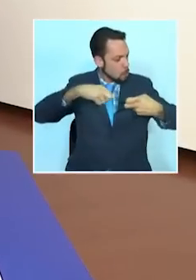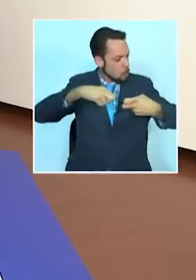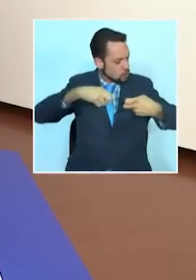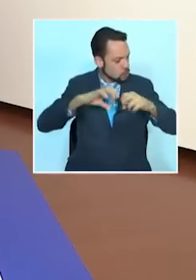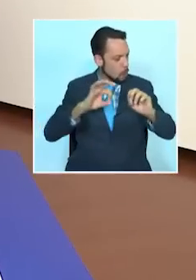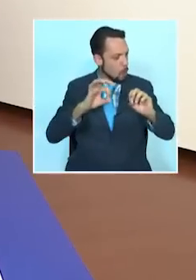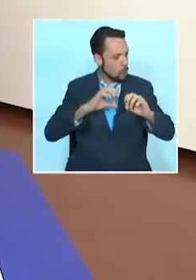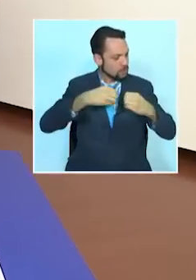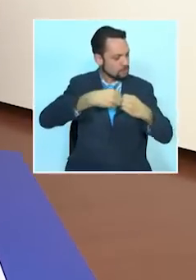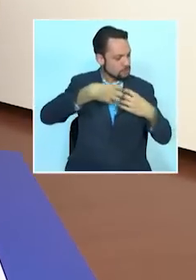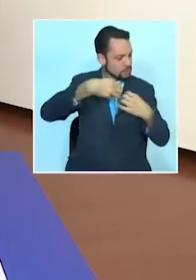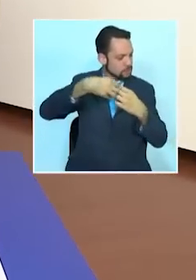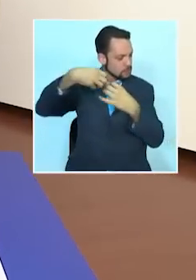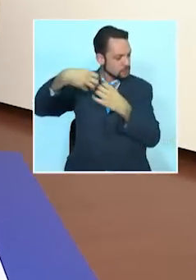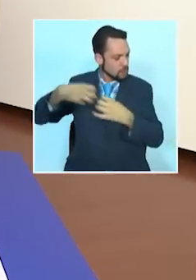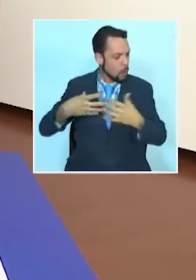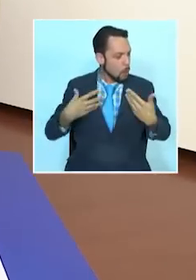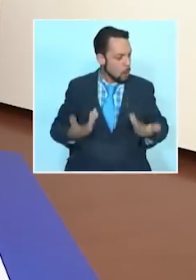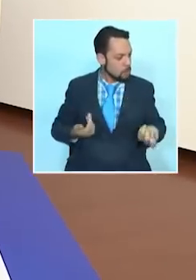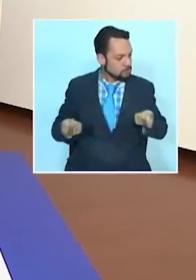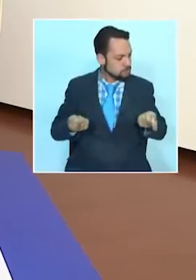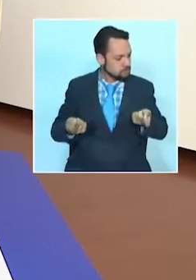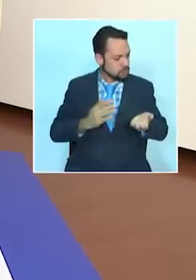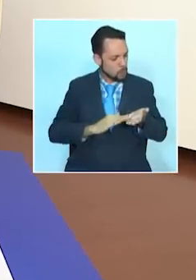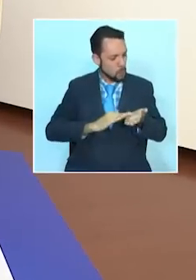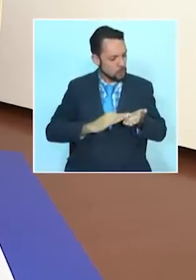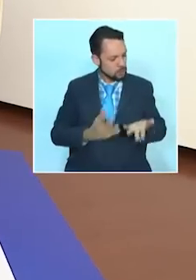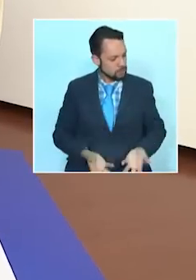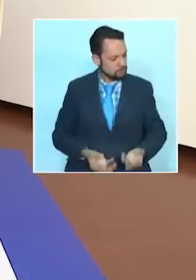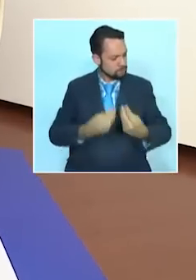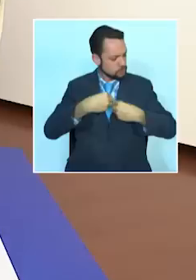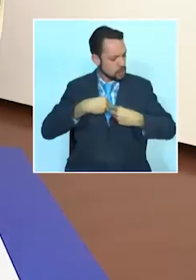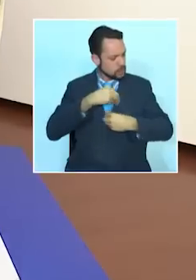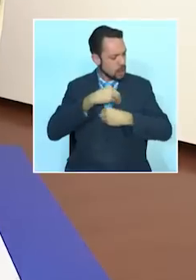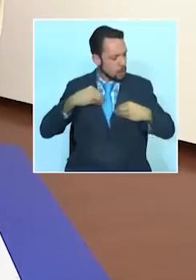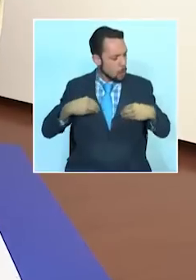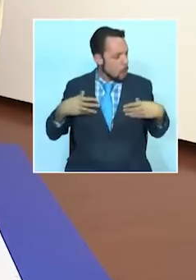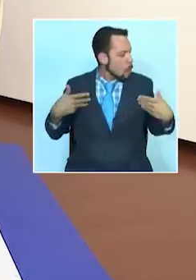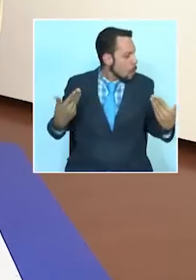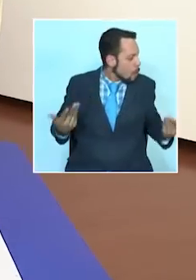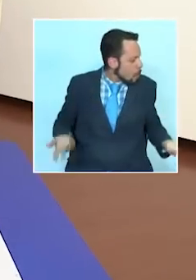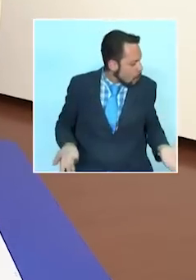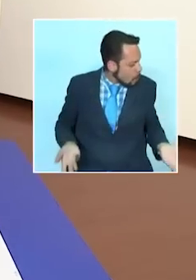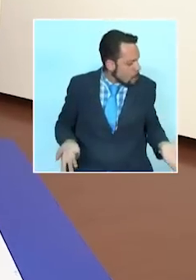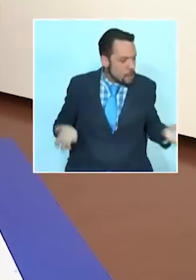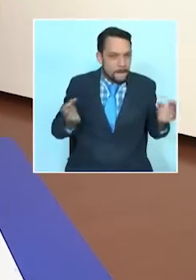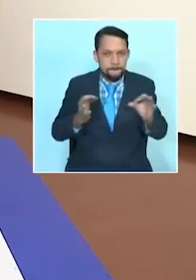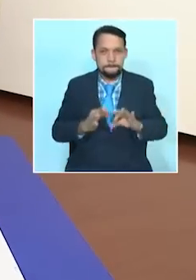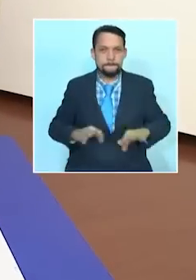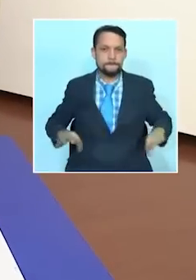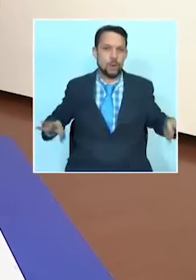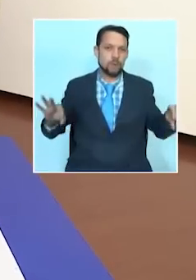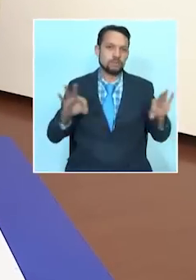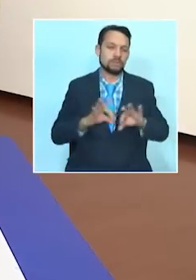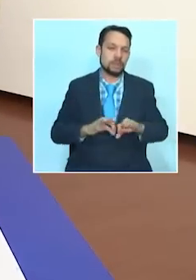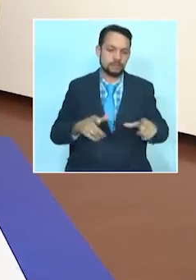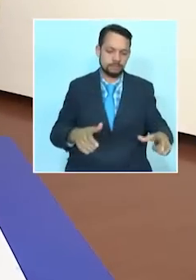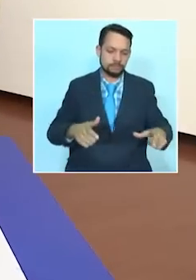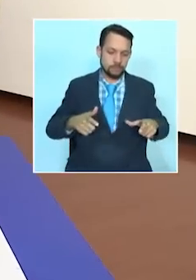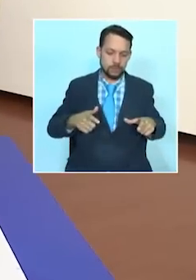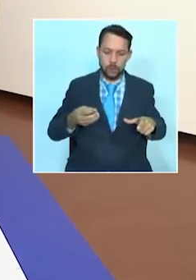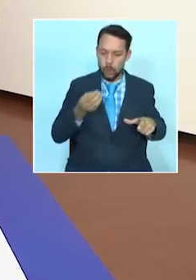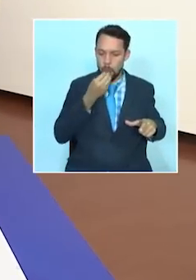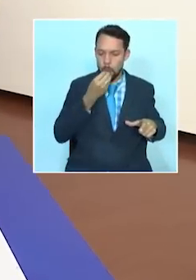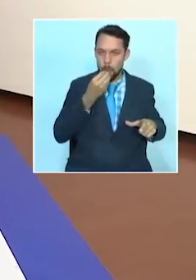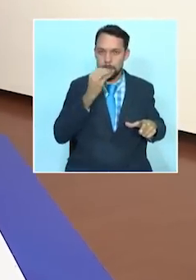Cómo tener una mejor calidad de vida Todo esto parte desde el principio básico de la nutrición una